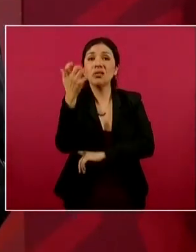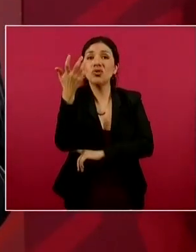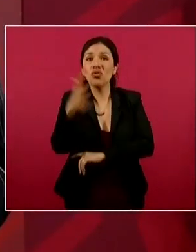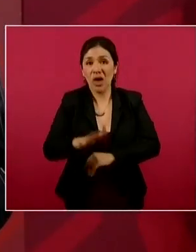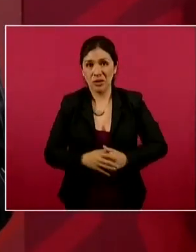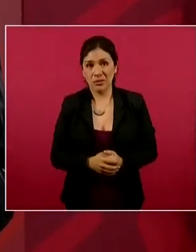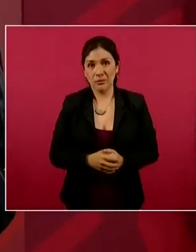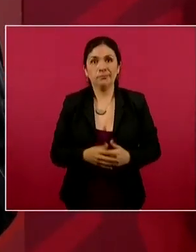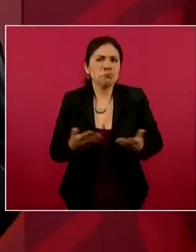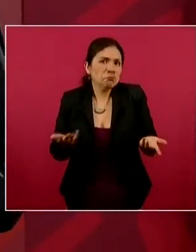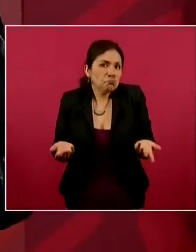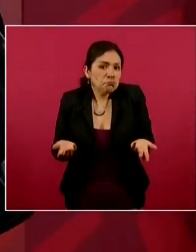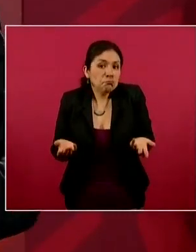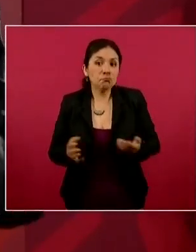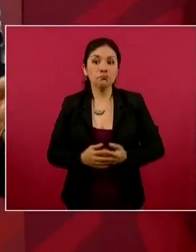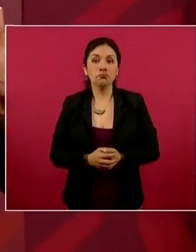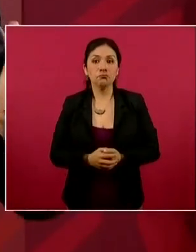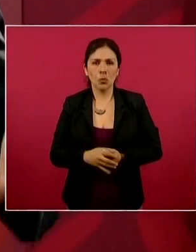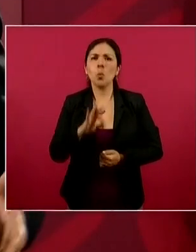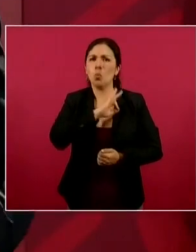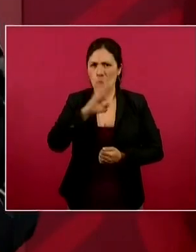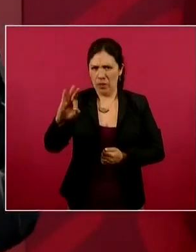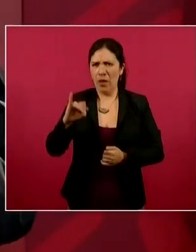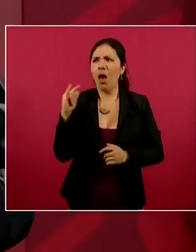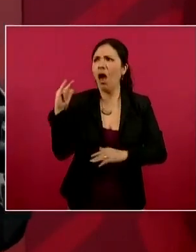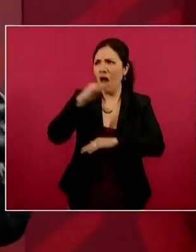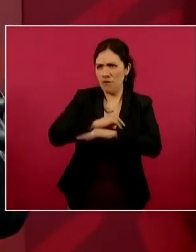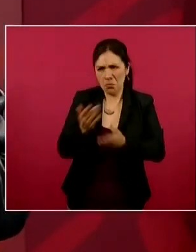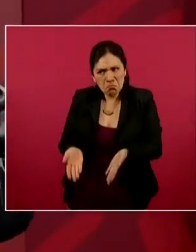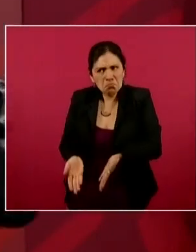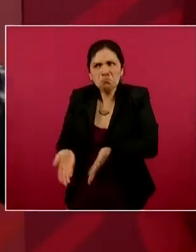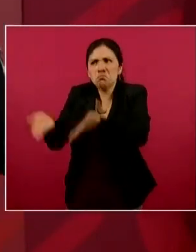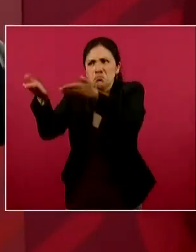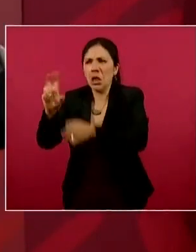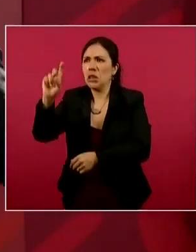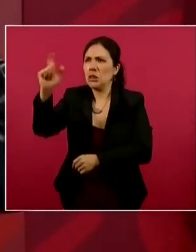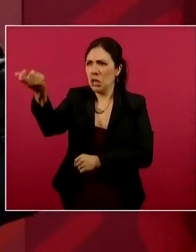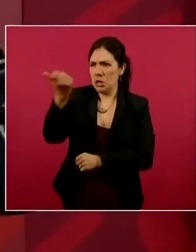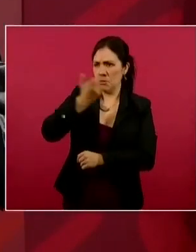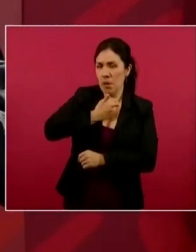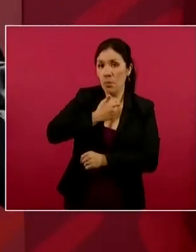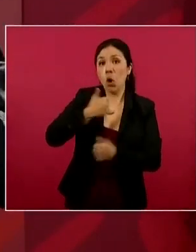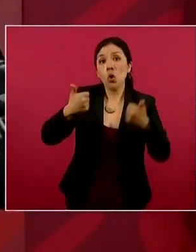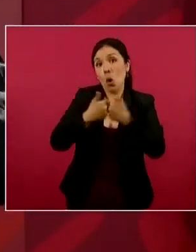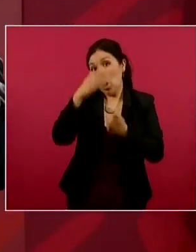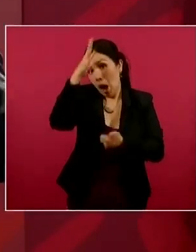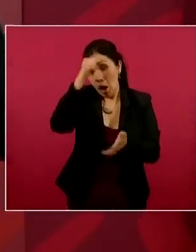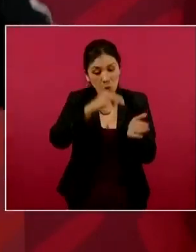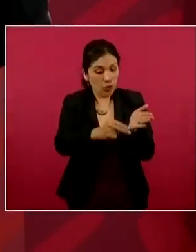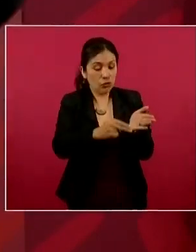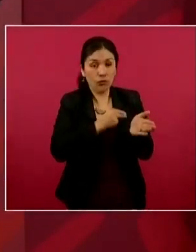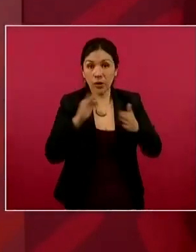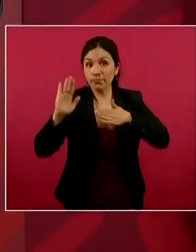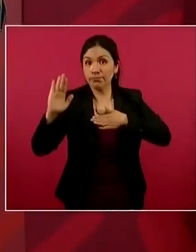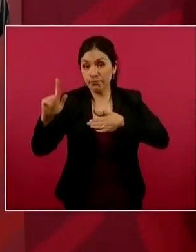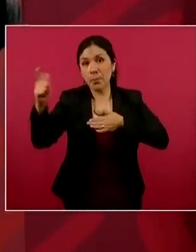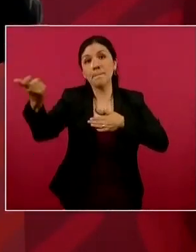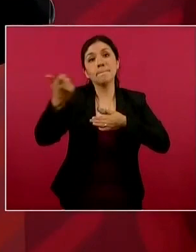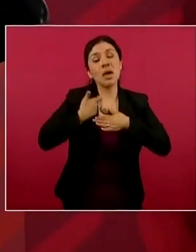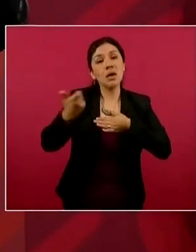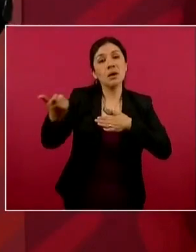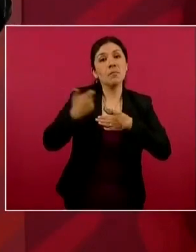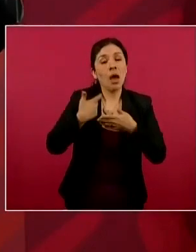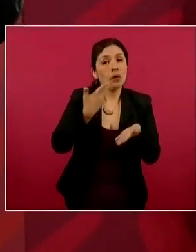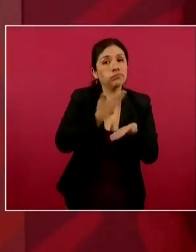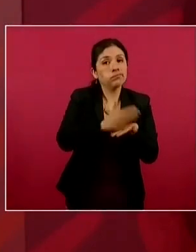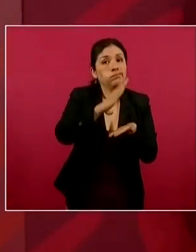Entonces sí podemos entregarlo sin problema a los 30 si hacemos un convenio de que nos van a pagar